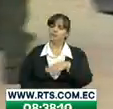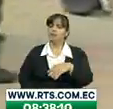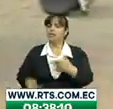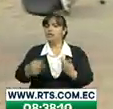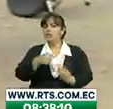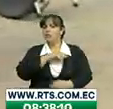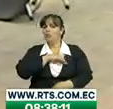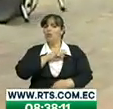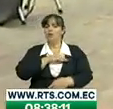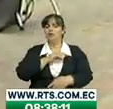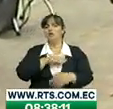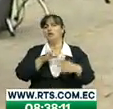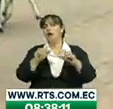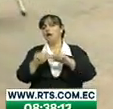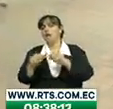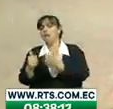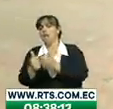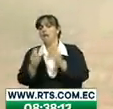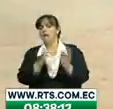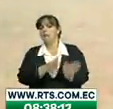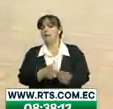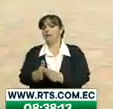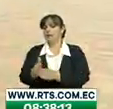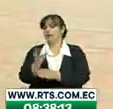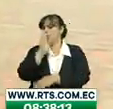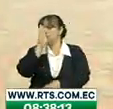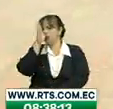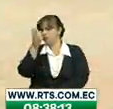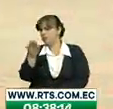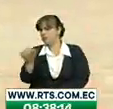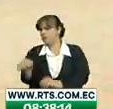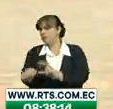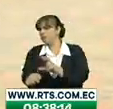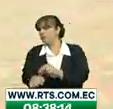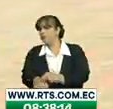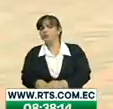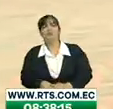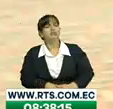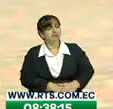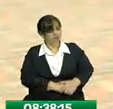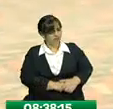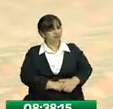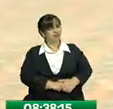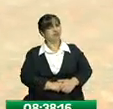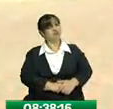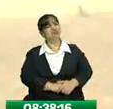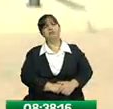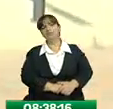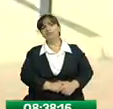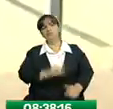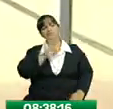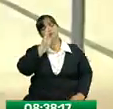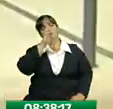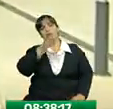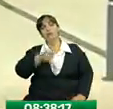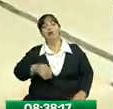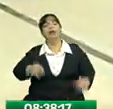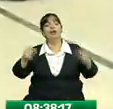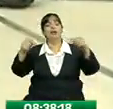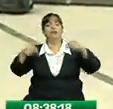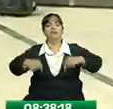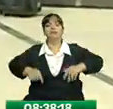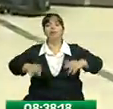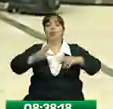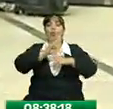barrios, aquí también en el UPC, en el VC. Sí, en los UPC también nos reunimos, y aquí también en el